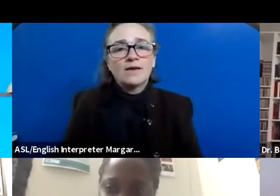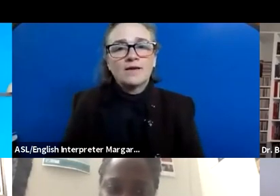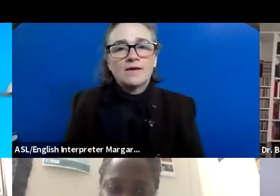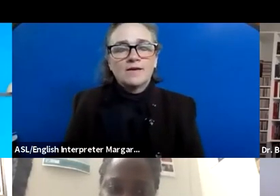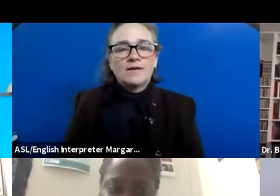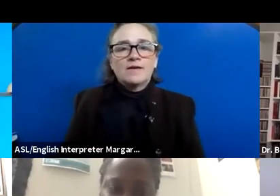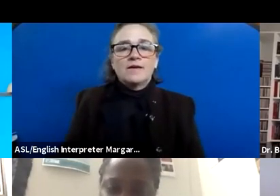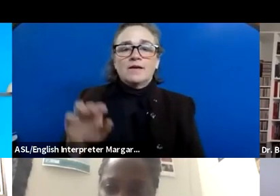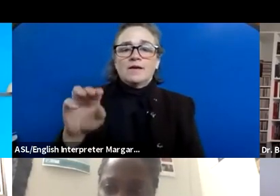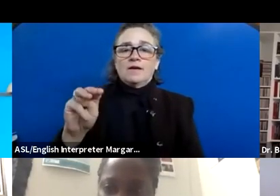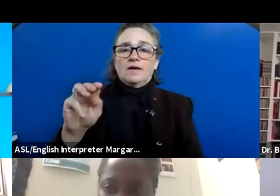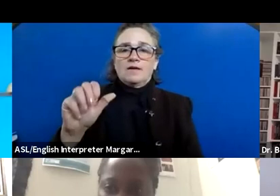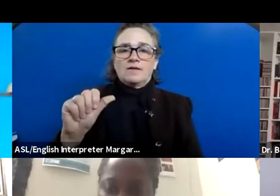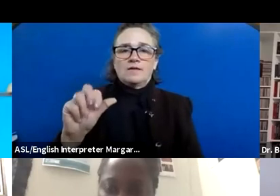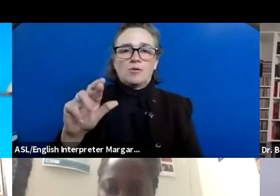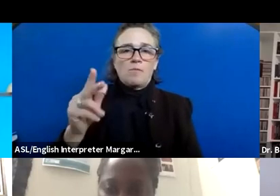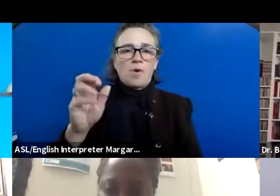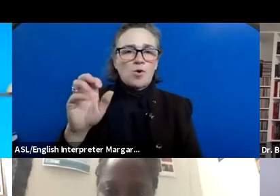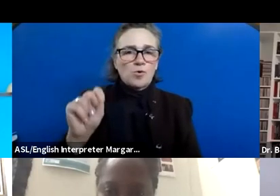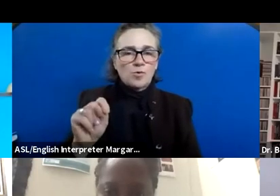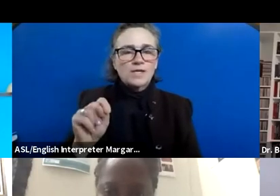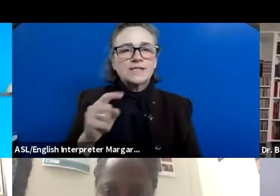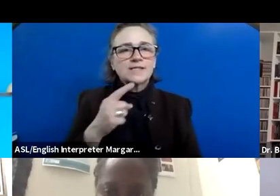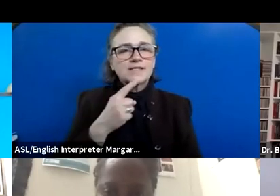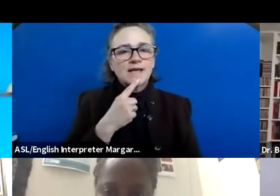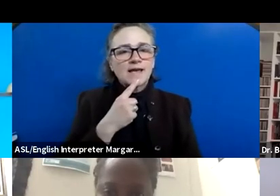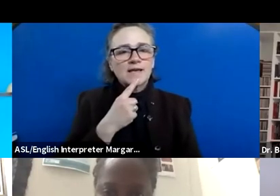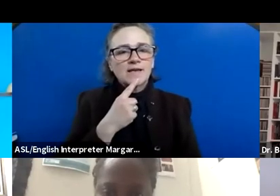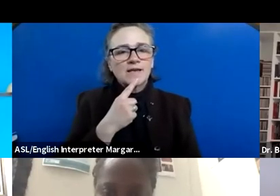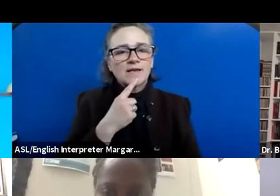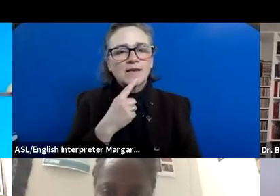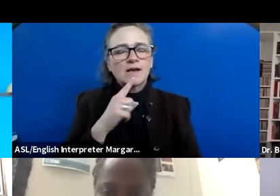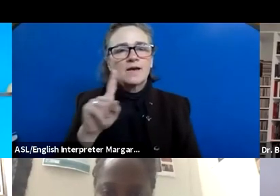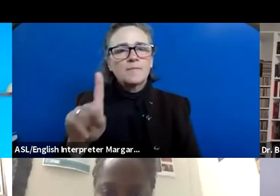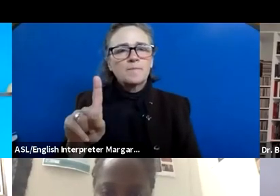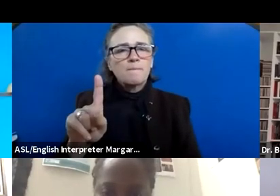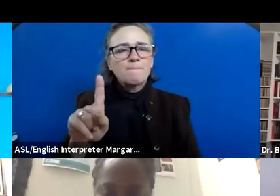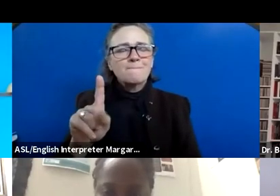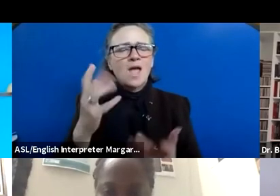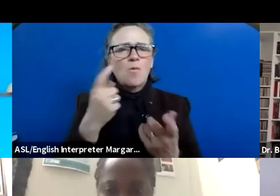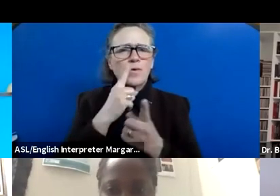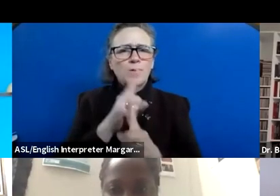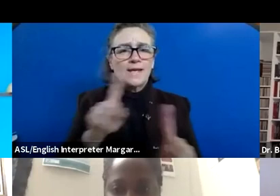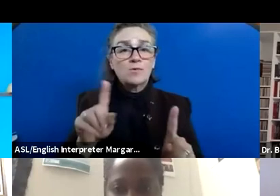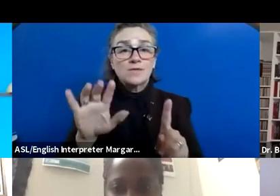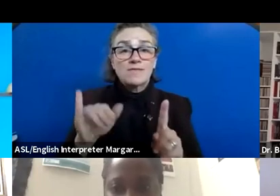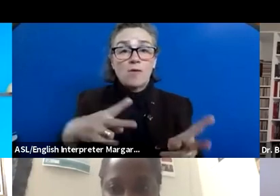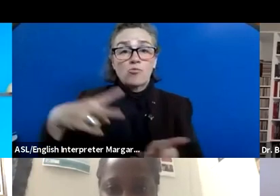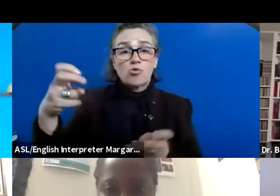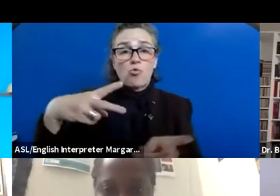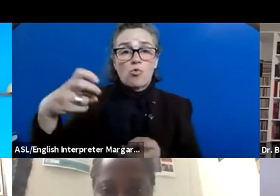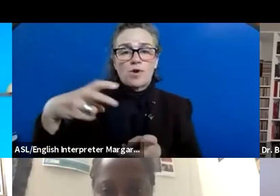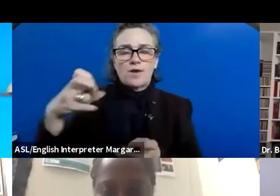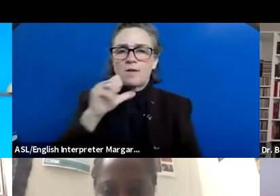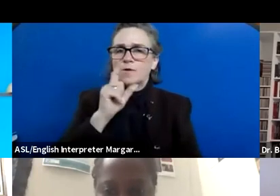I've been asked to say it, I've put it in the chat, but we don't know yet where the recording will be stored, but you can contact